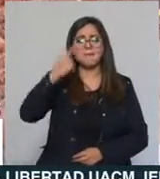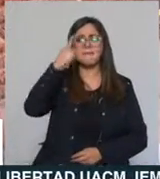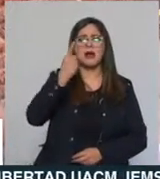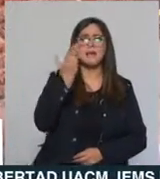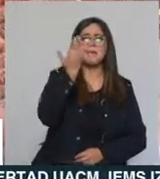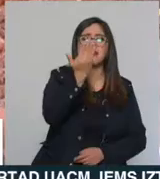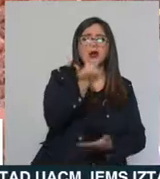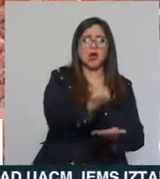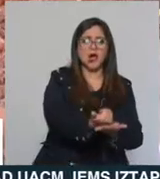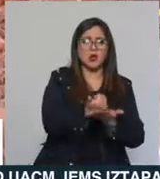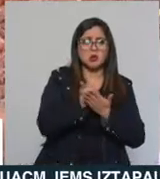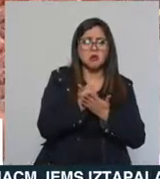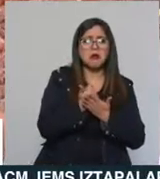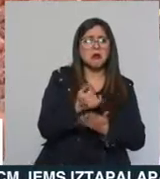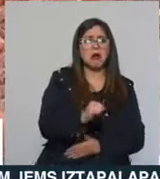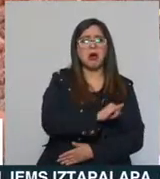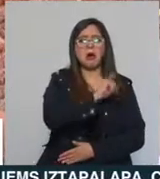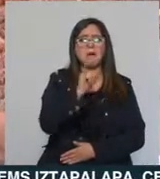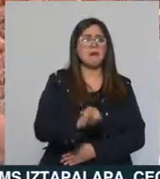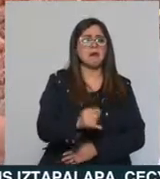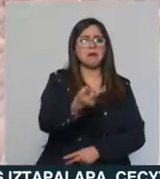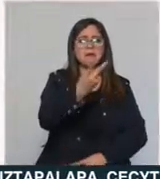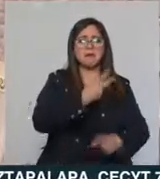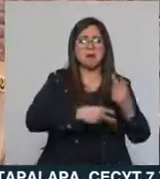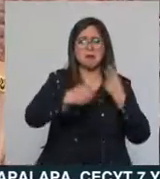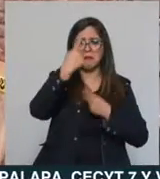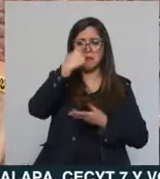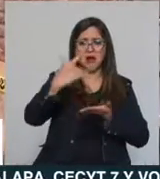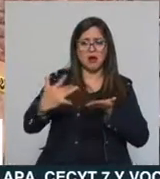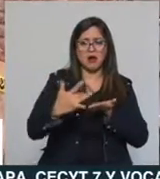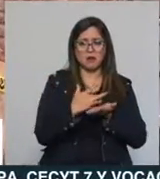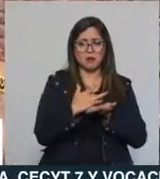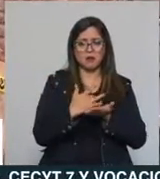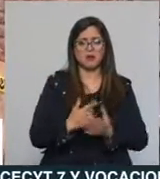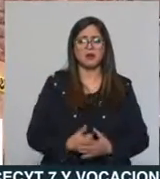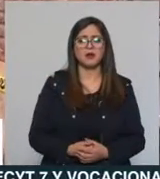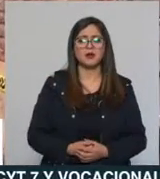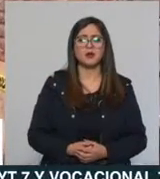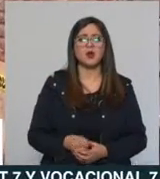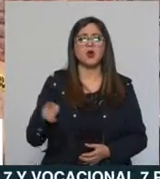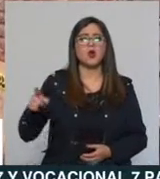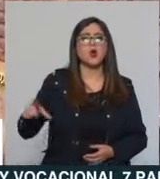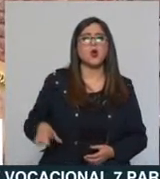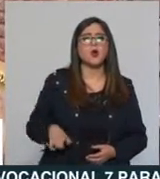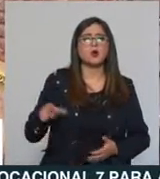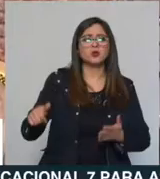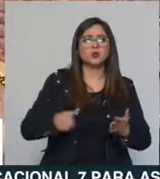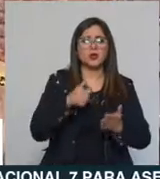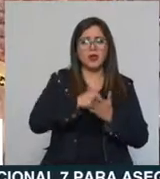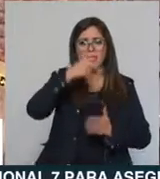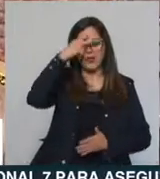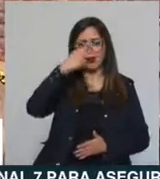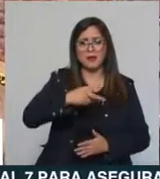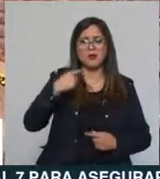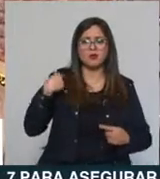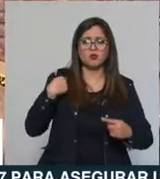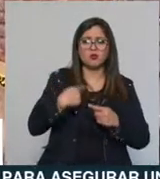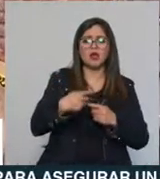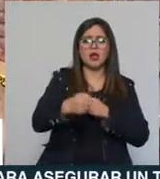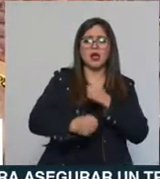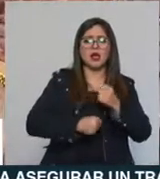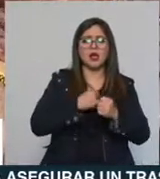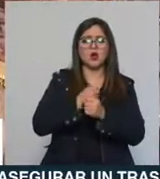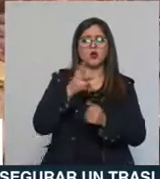se presentaron a ayudarme ni me dieron el apoyo. El gobierno de la Ciudad de México mantiene su compromiso para que en el año